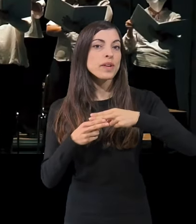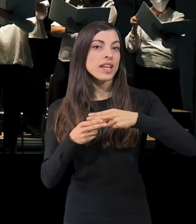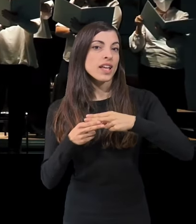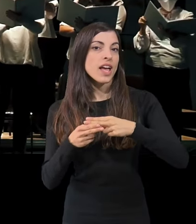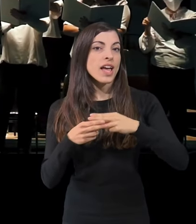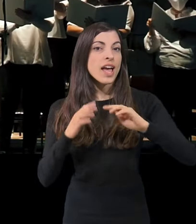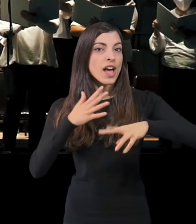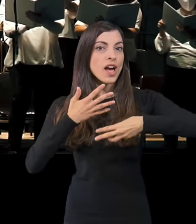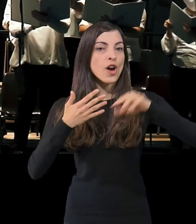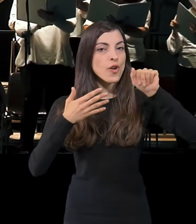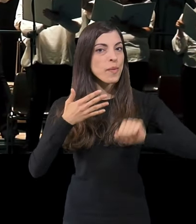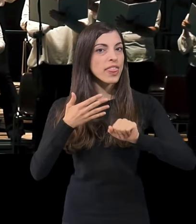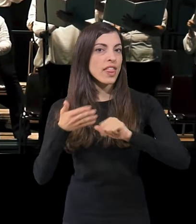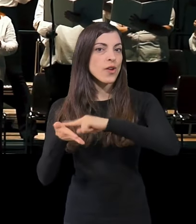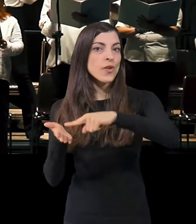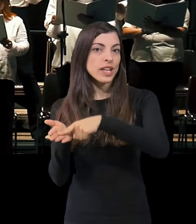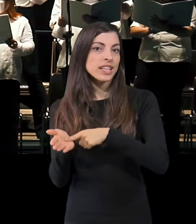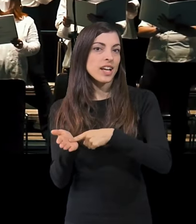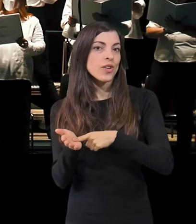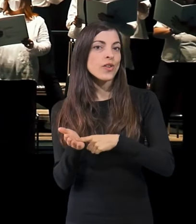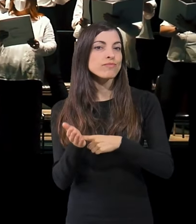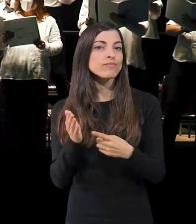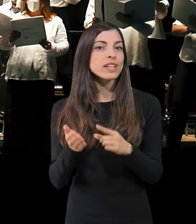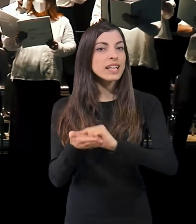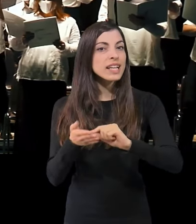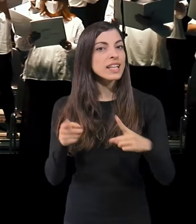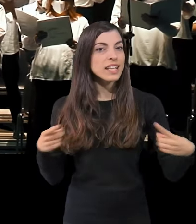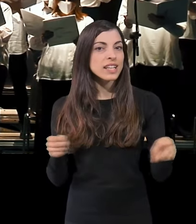Mario Castelnuovo Tedesco.